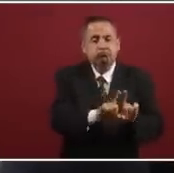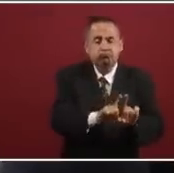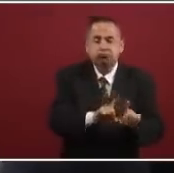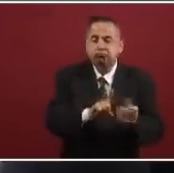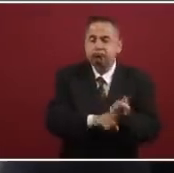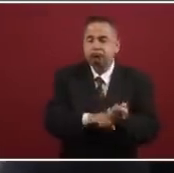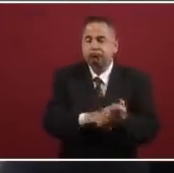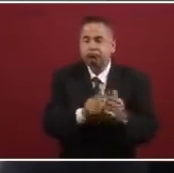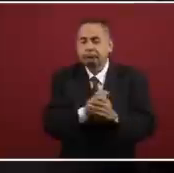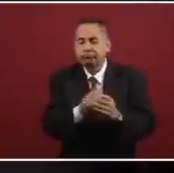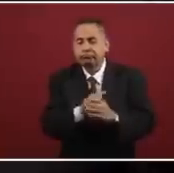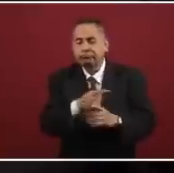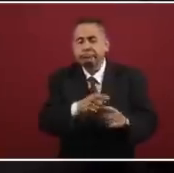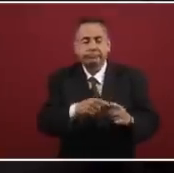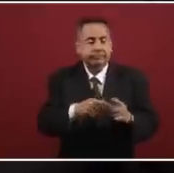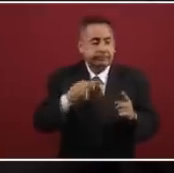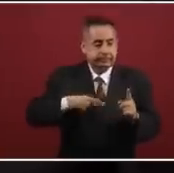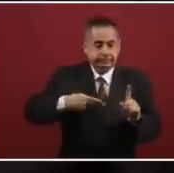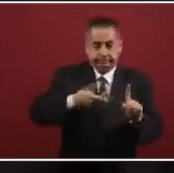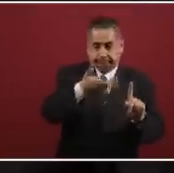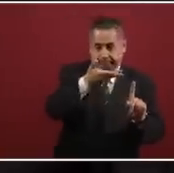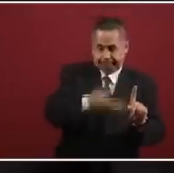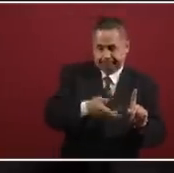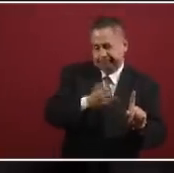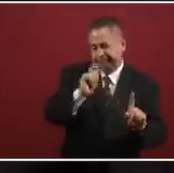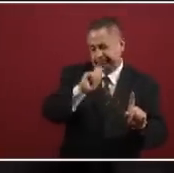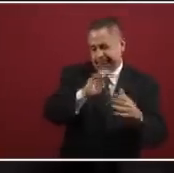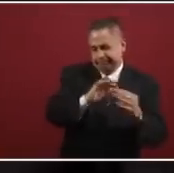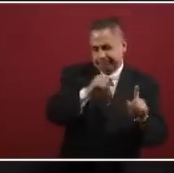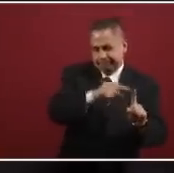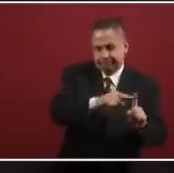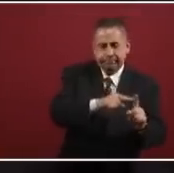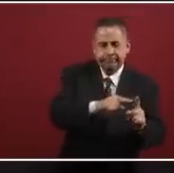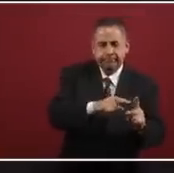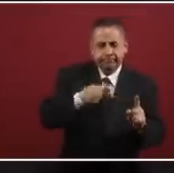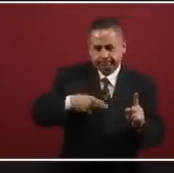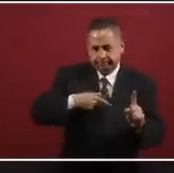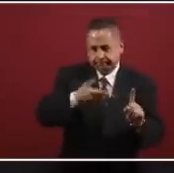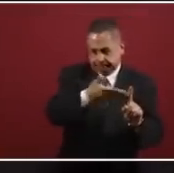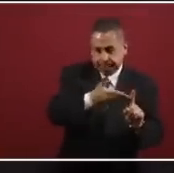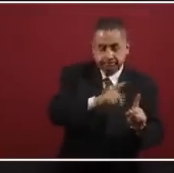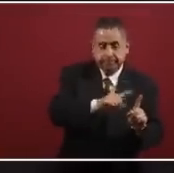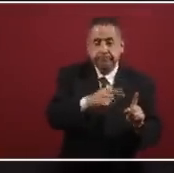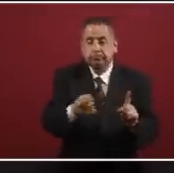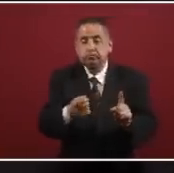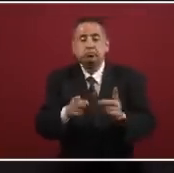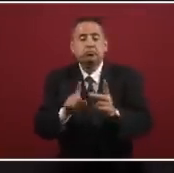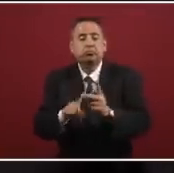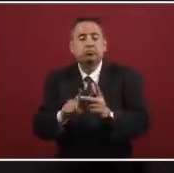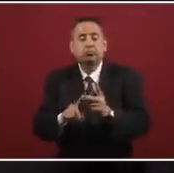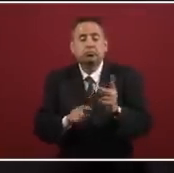entre el personaje de la novela,